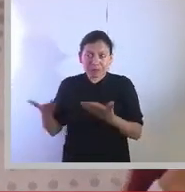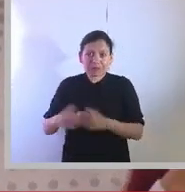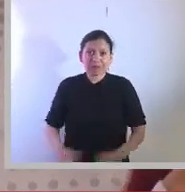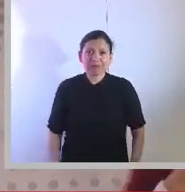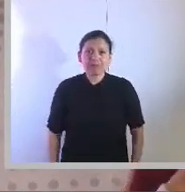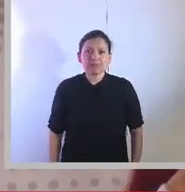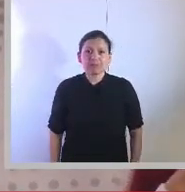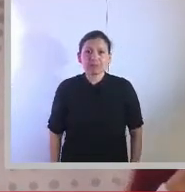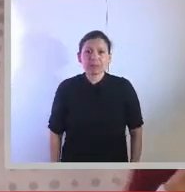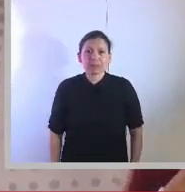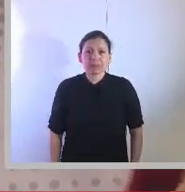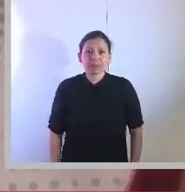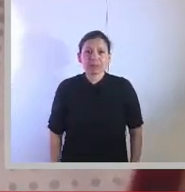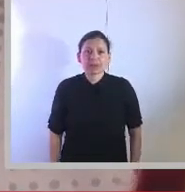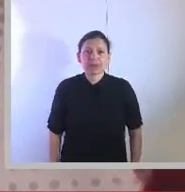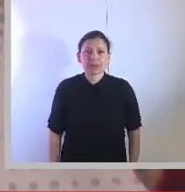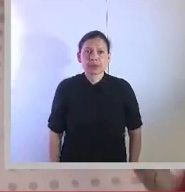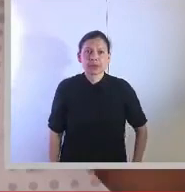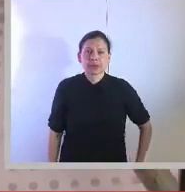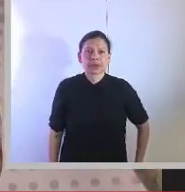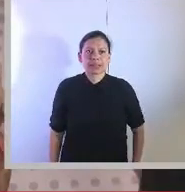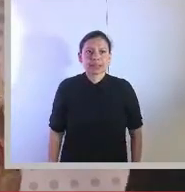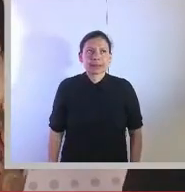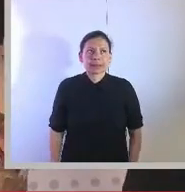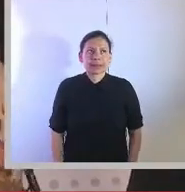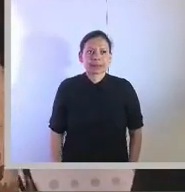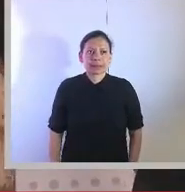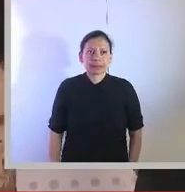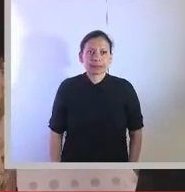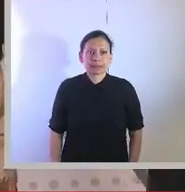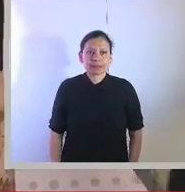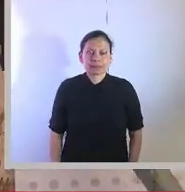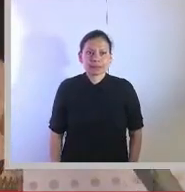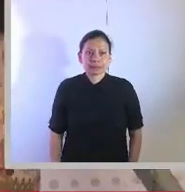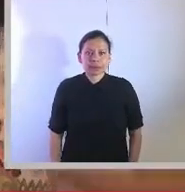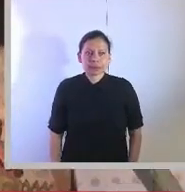Dale. Buenas. De aquí porque no suena.